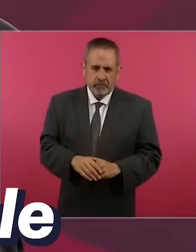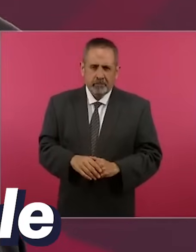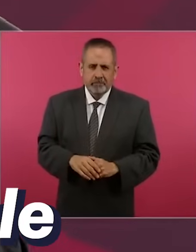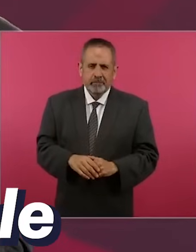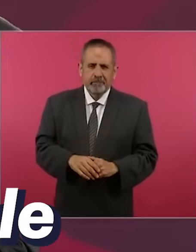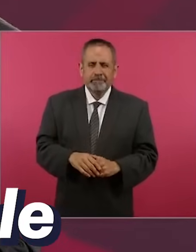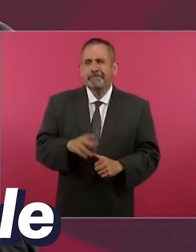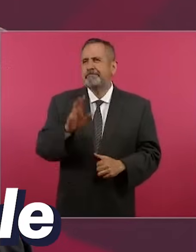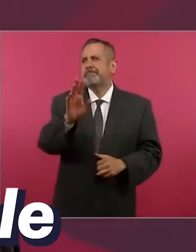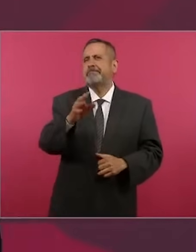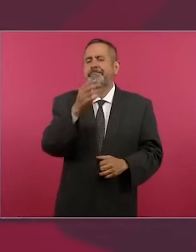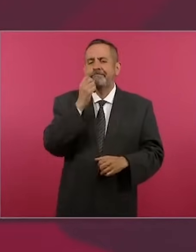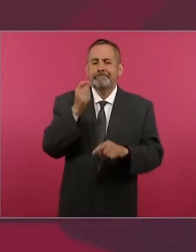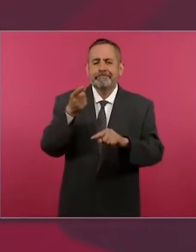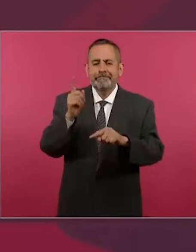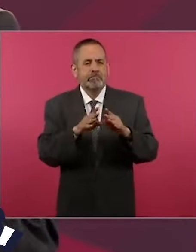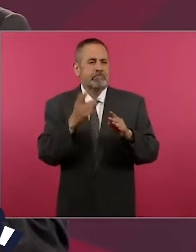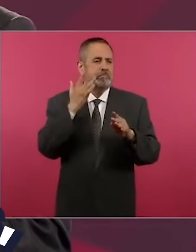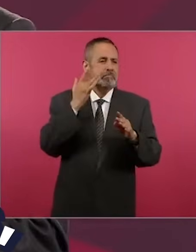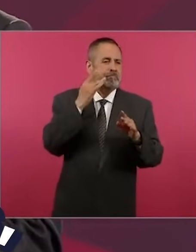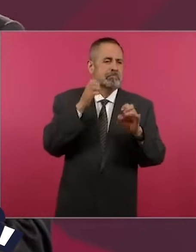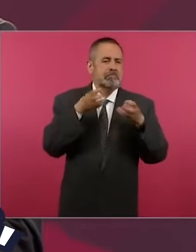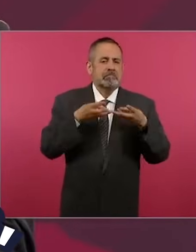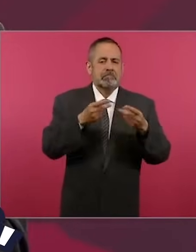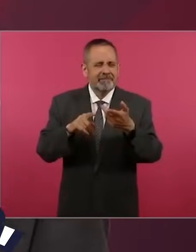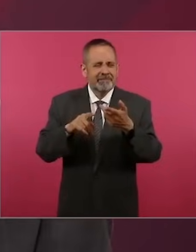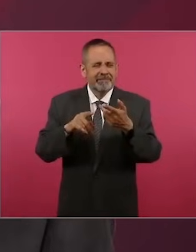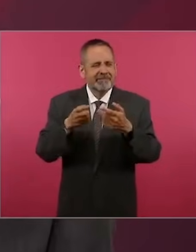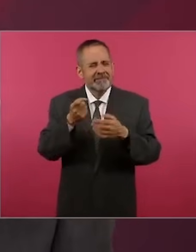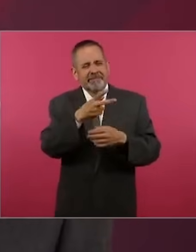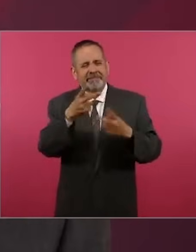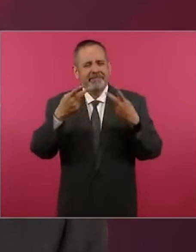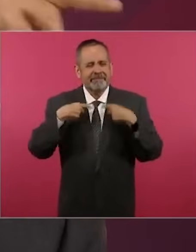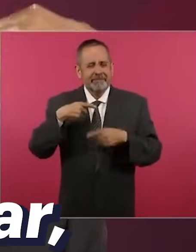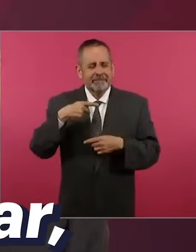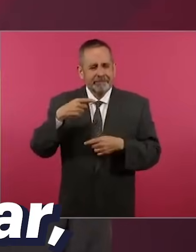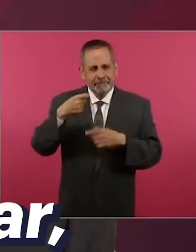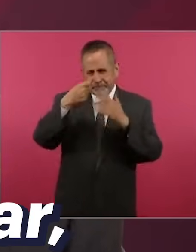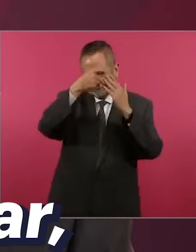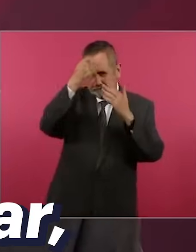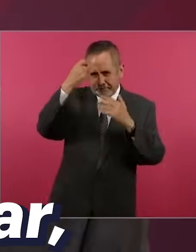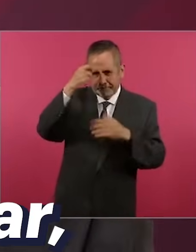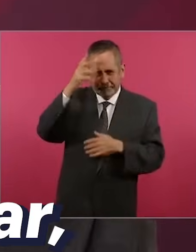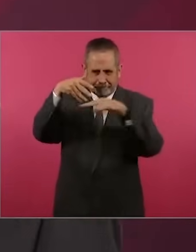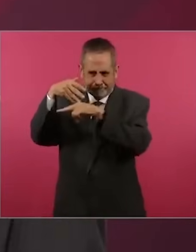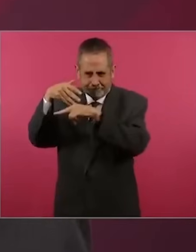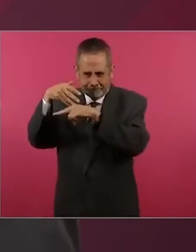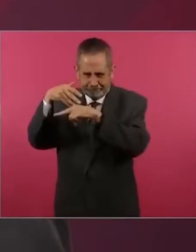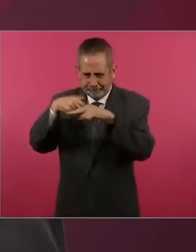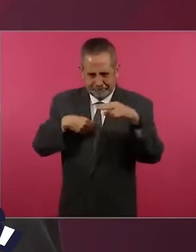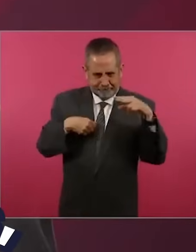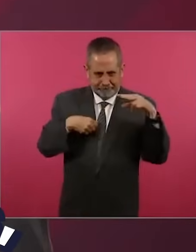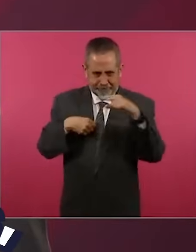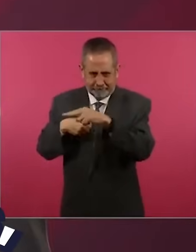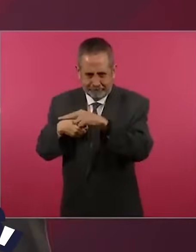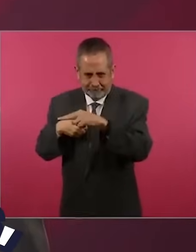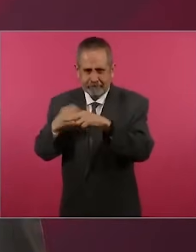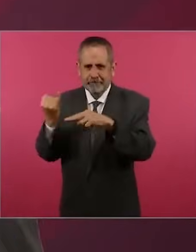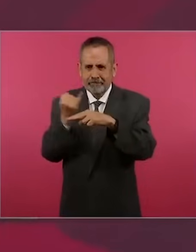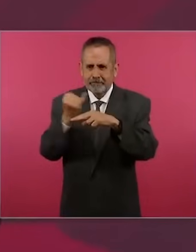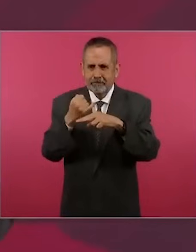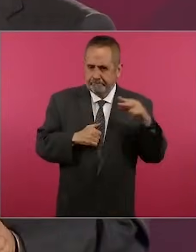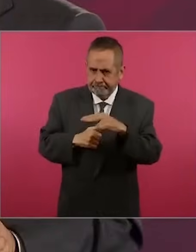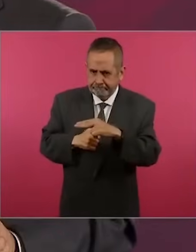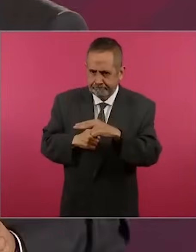Hay que quitarle el copete de privilegios. Se pueden cortar. El copete de privilegios,